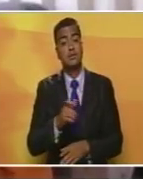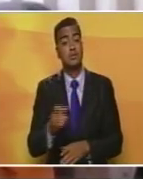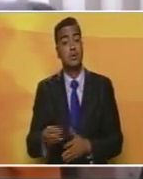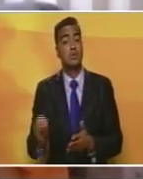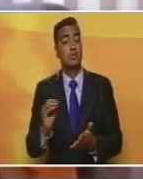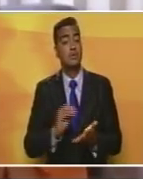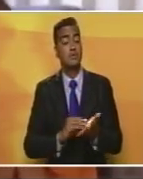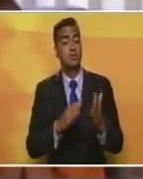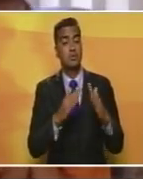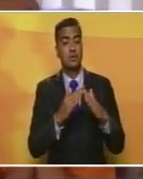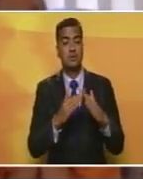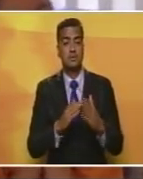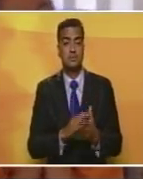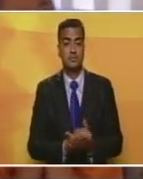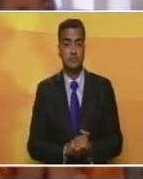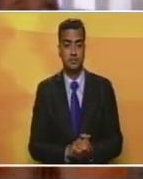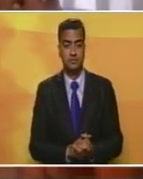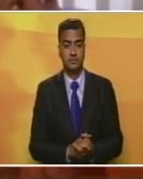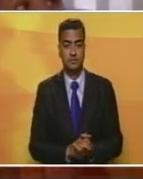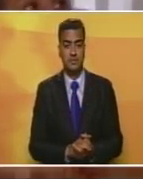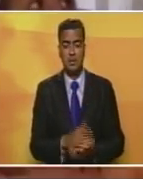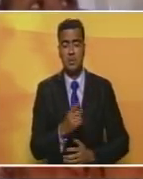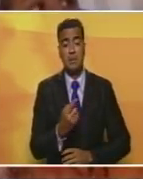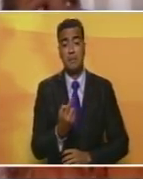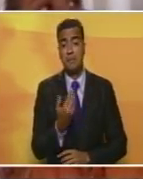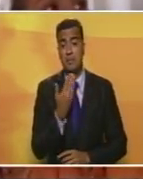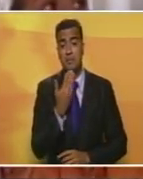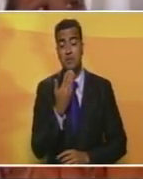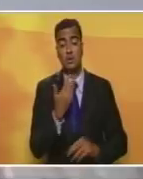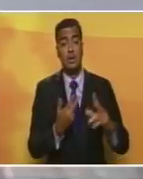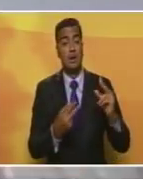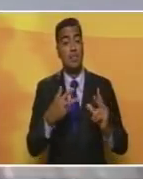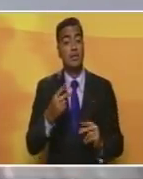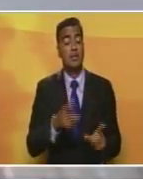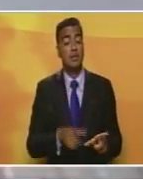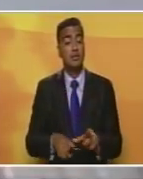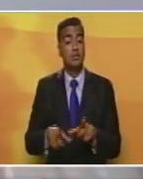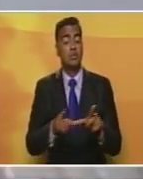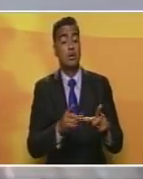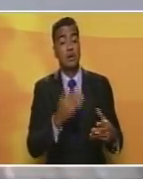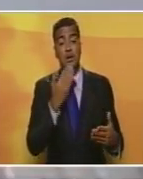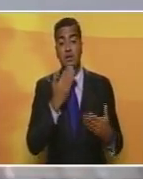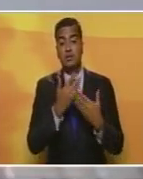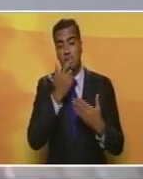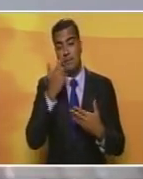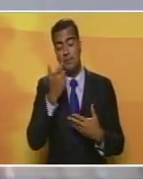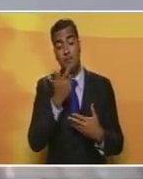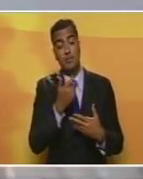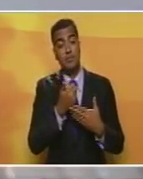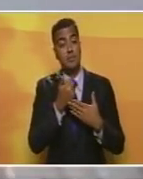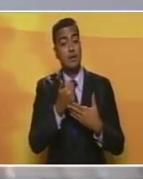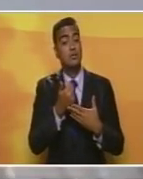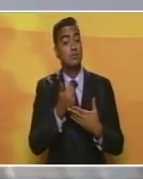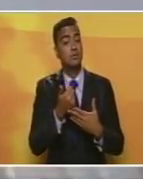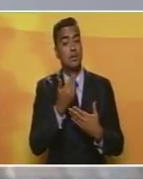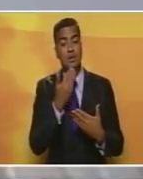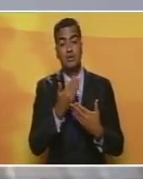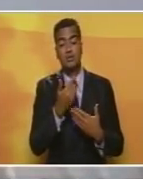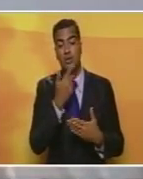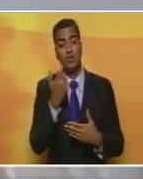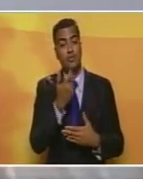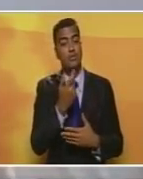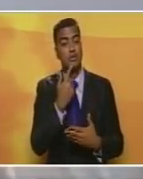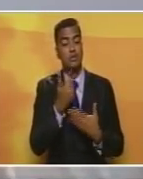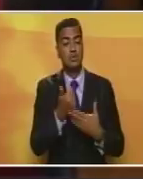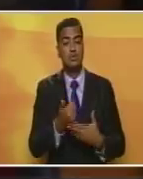muchos traumas y dificultades tras 8 años de guerra civil. Ella pidió una solución política a largo plazo para crear las